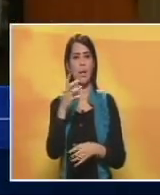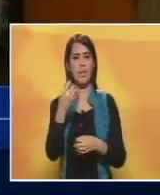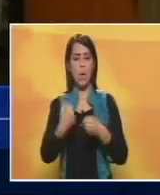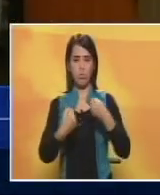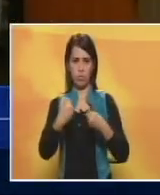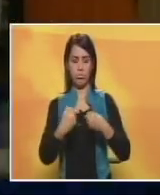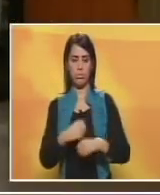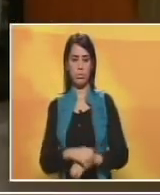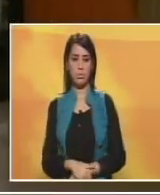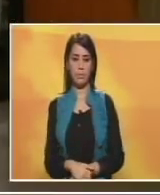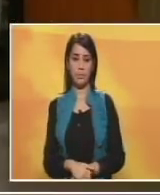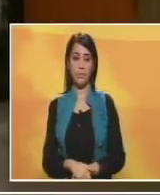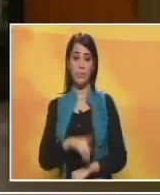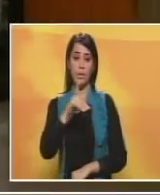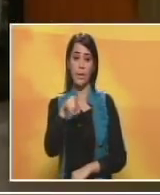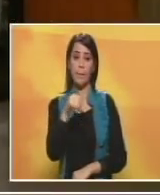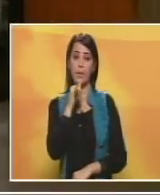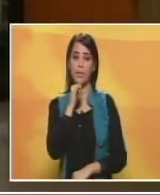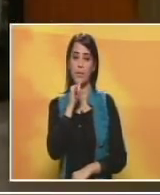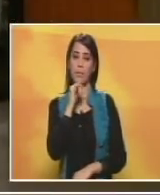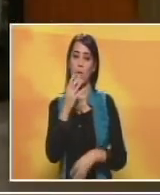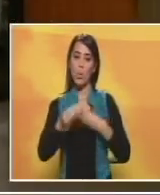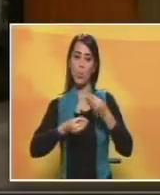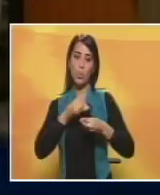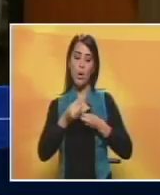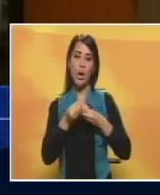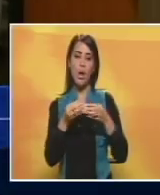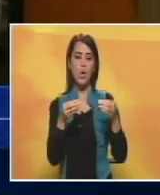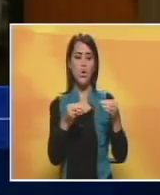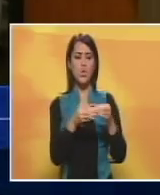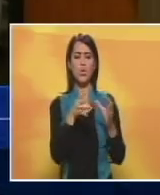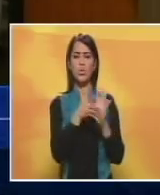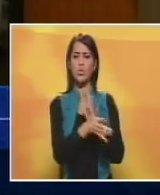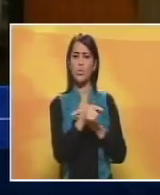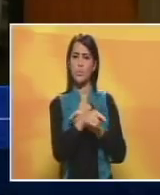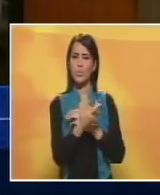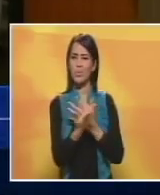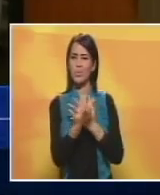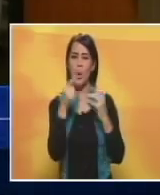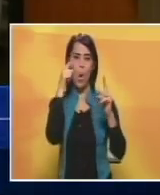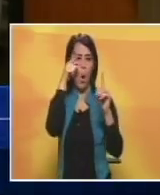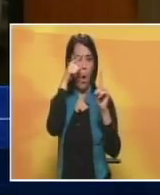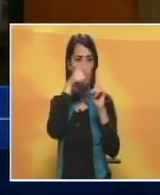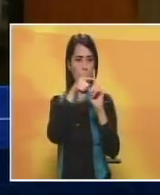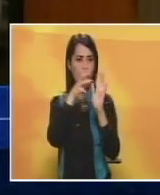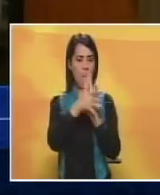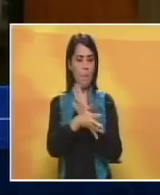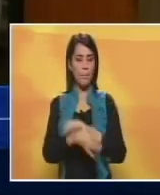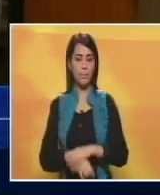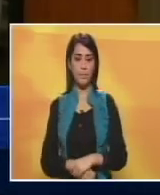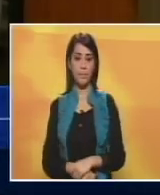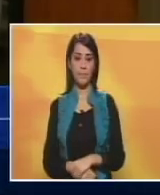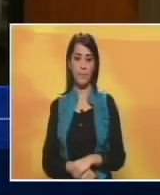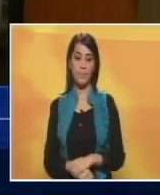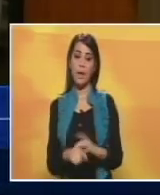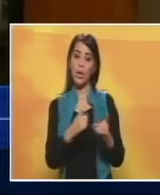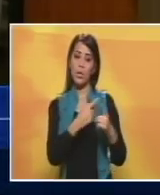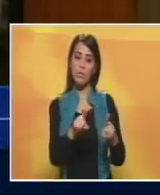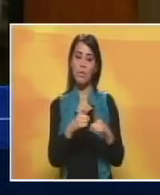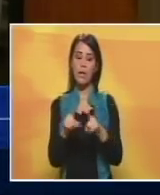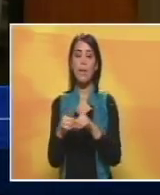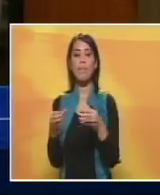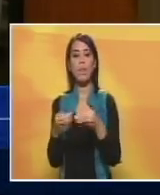El Frente Amplio anunció también la creación de un comité que tendrá como objetivo articular a los diferentes gremios